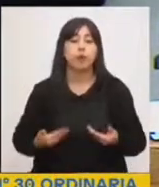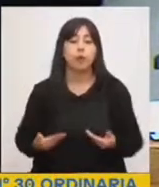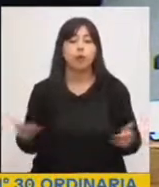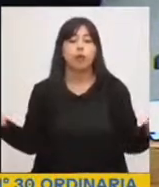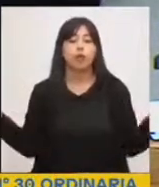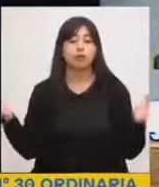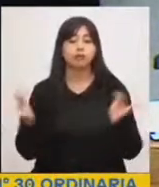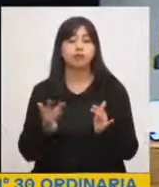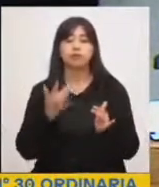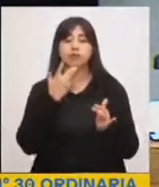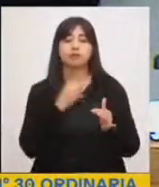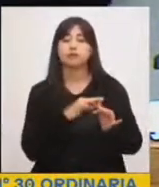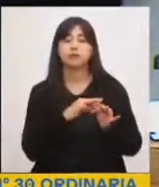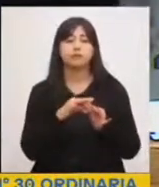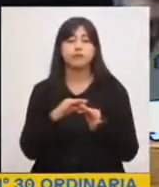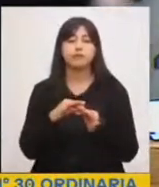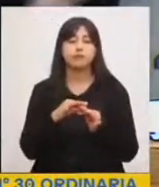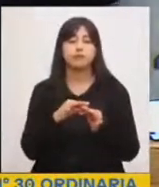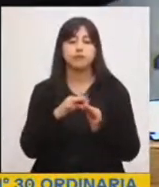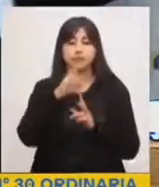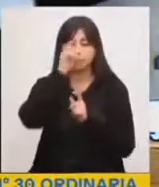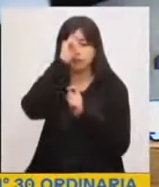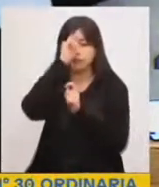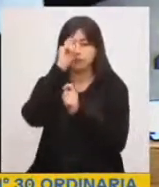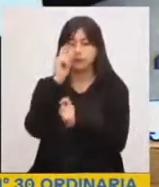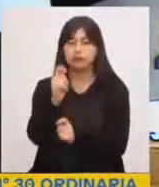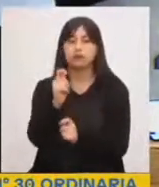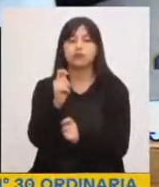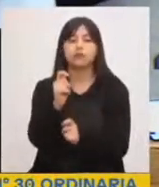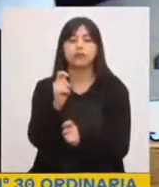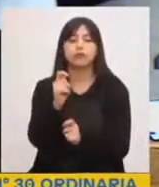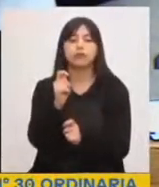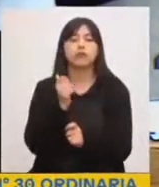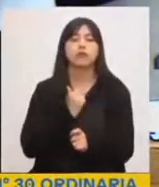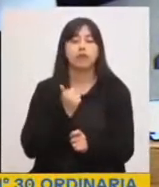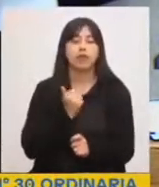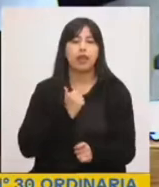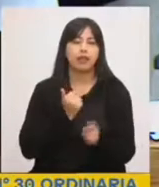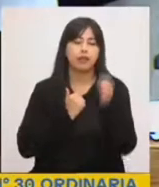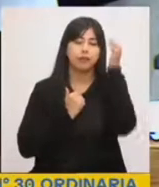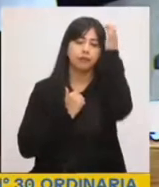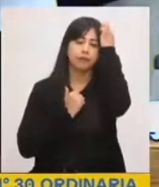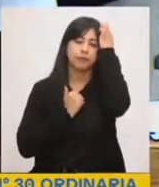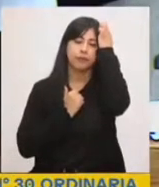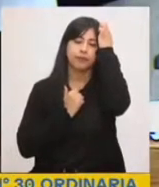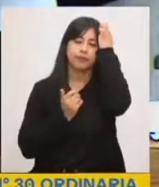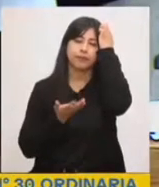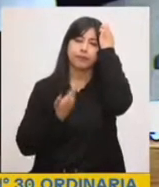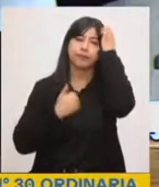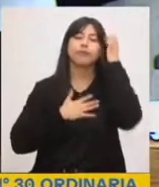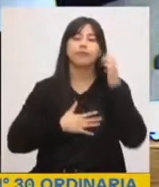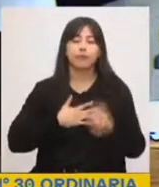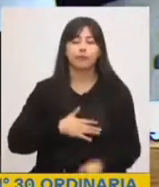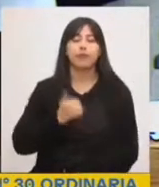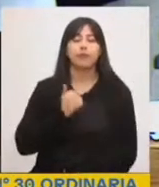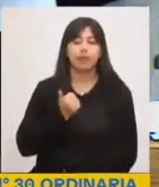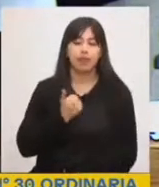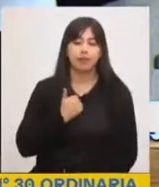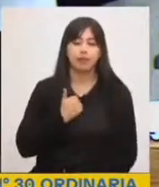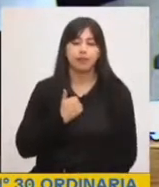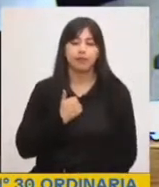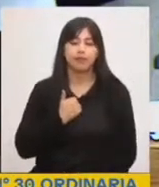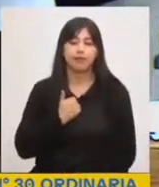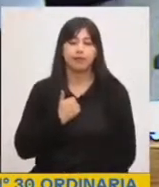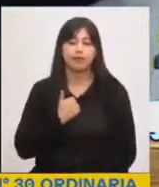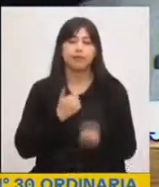Reunimos para rendir un homenaje a la Policía de Investigaciones de Chile, nuestra querida PDI. En este